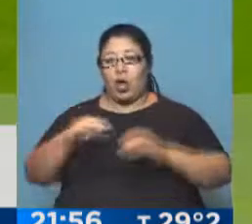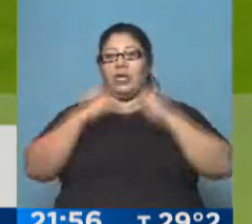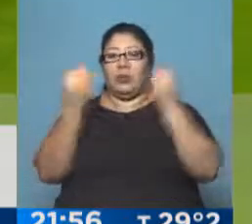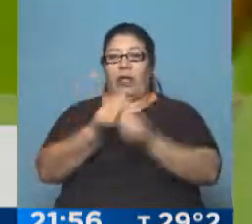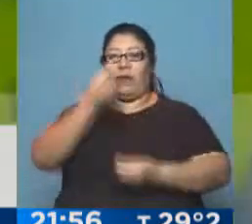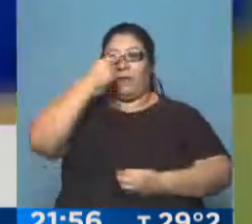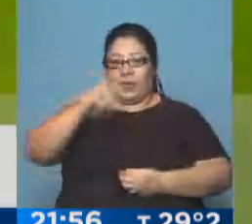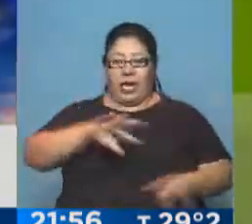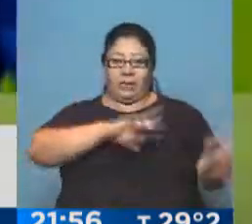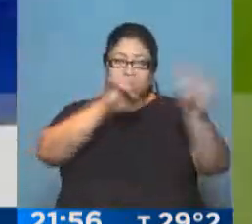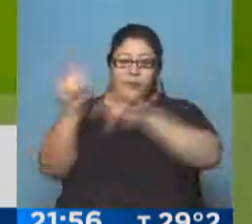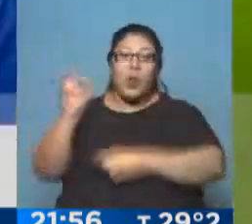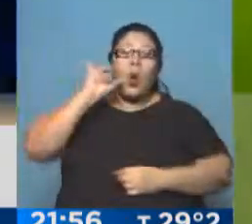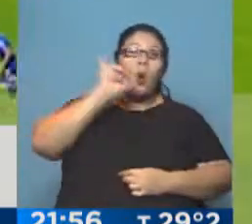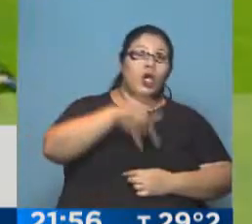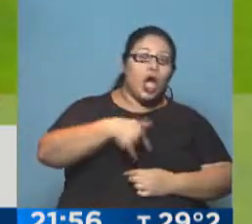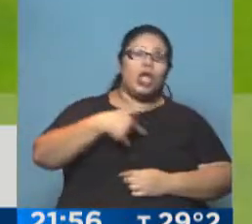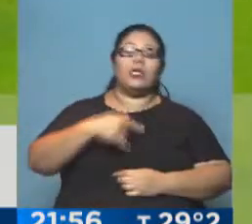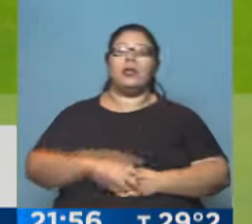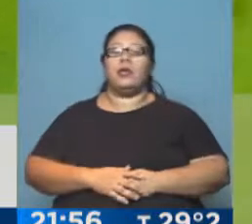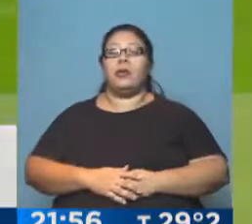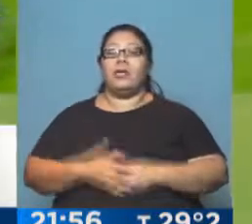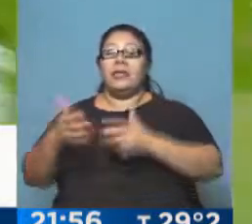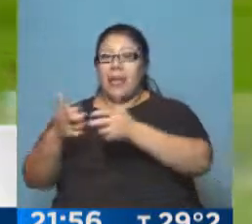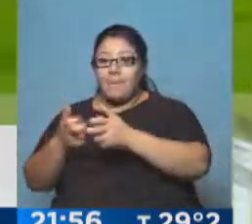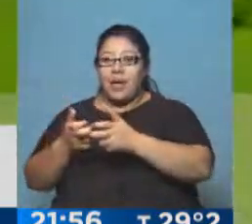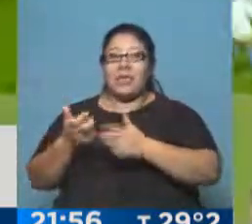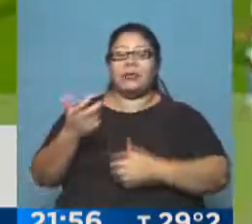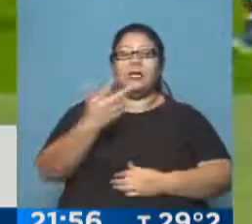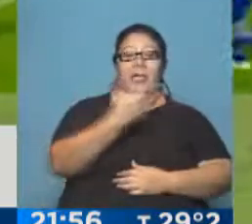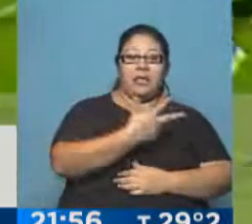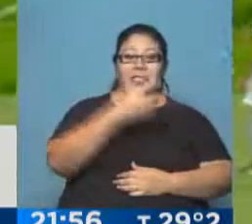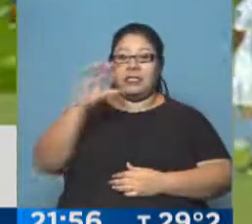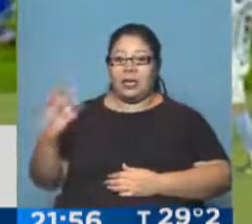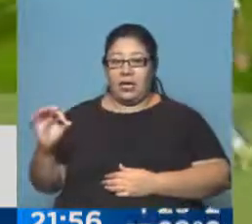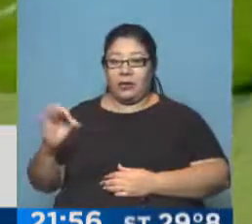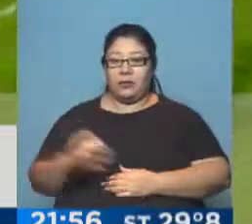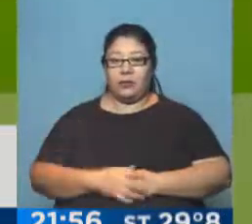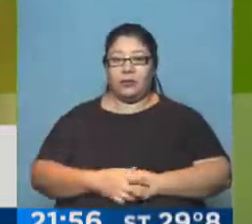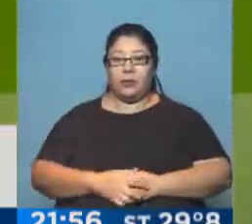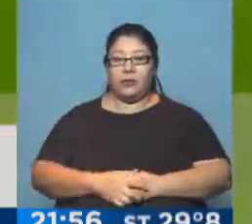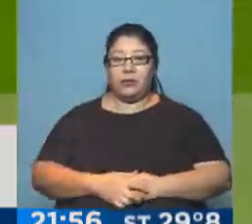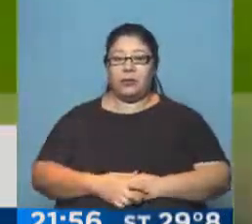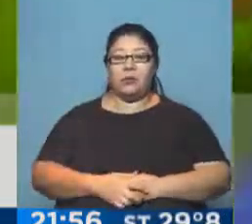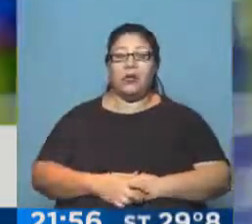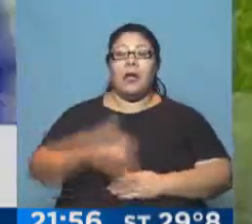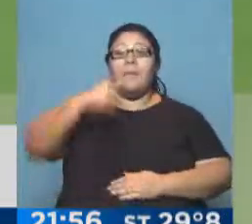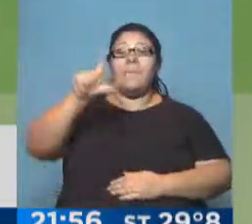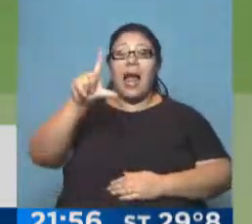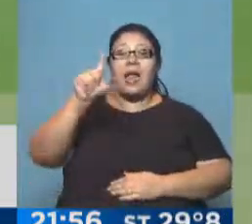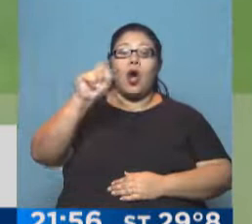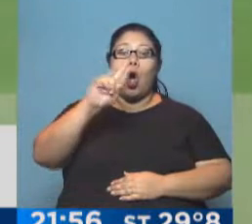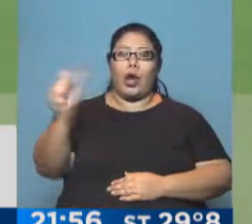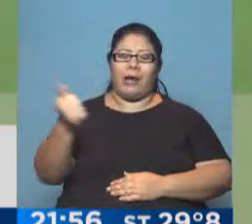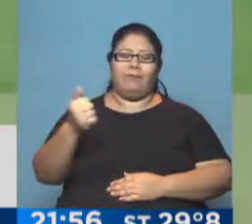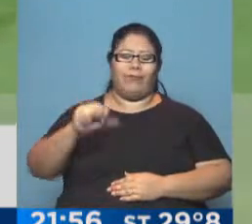Unión 3-0 a Temperley. 2 de Riaño. Y Malcorra. Qué golazo de Malcorra. Un